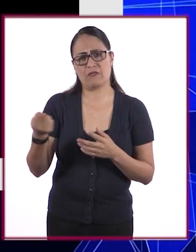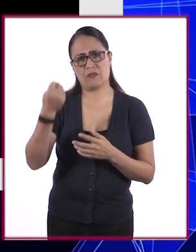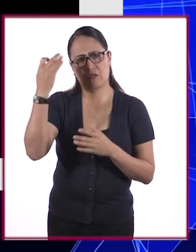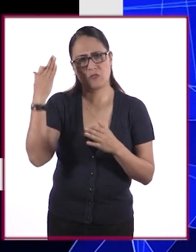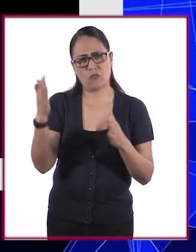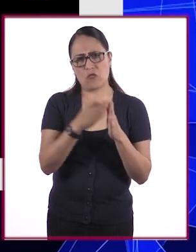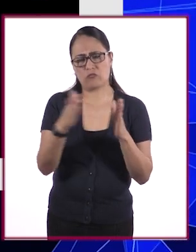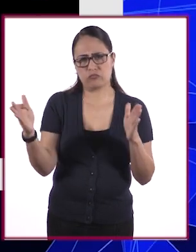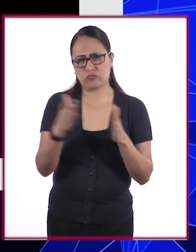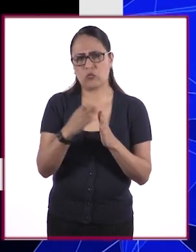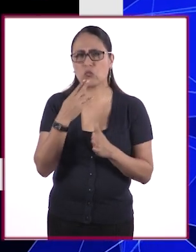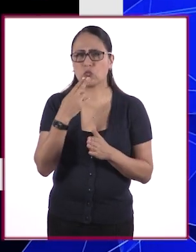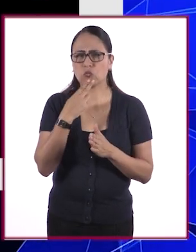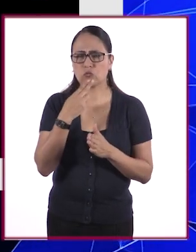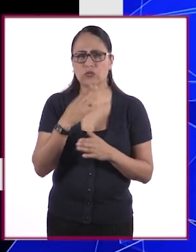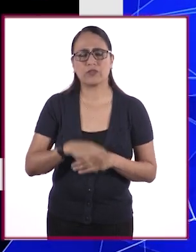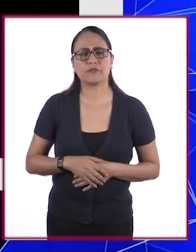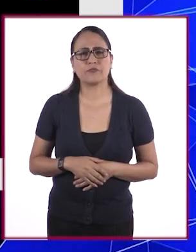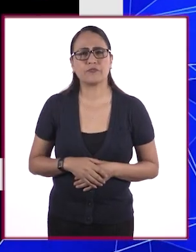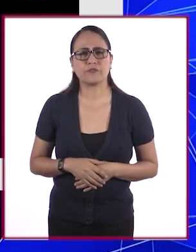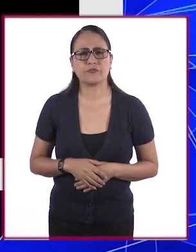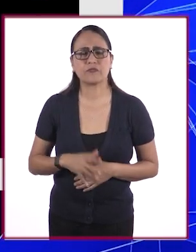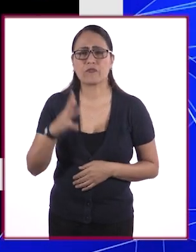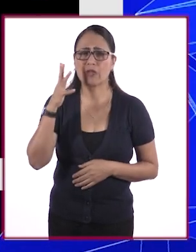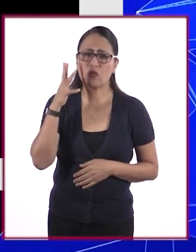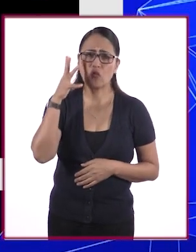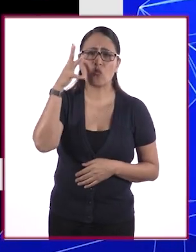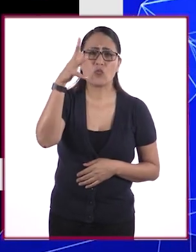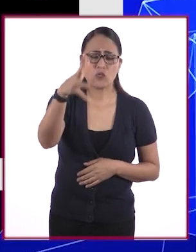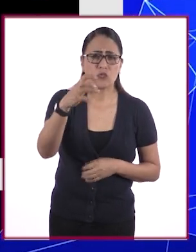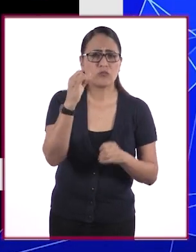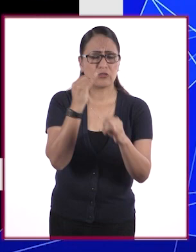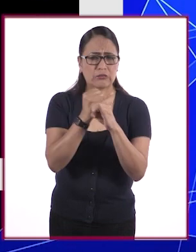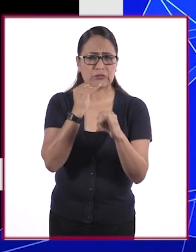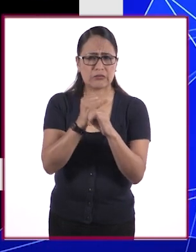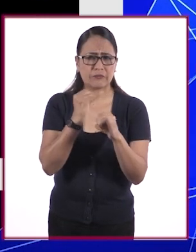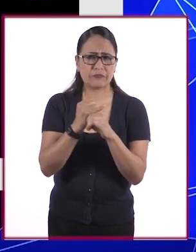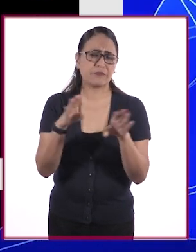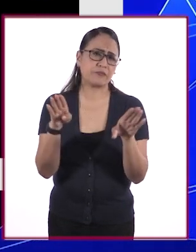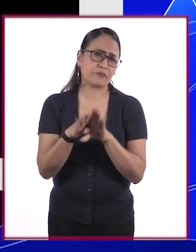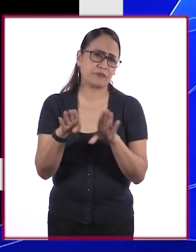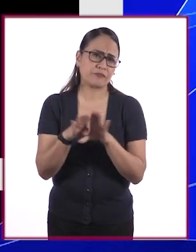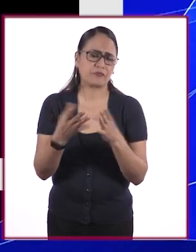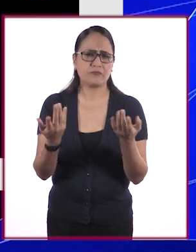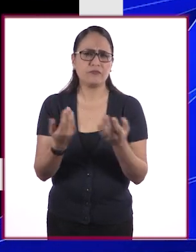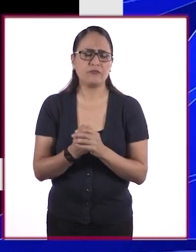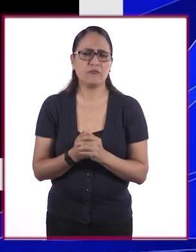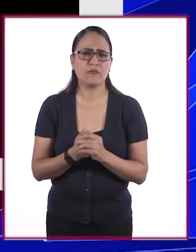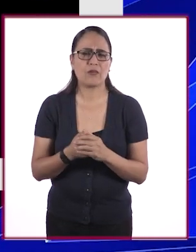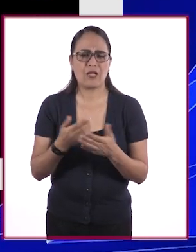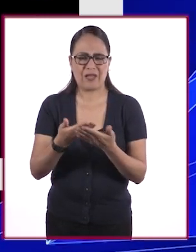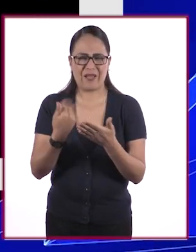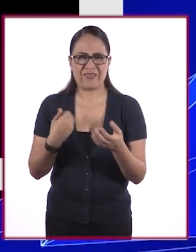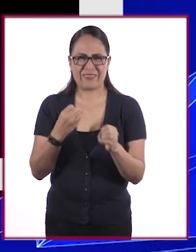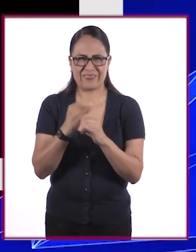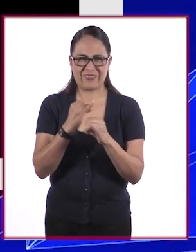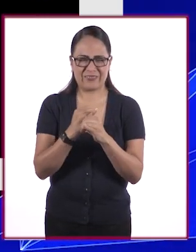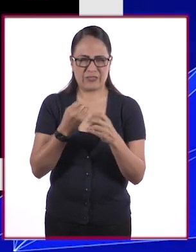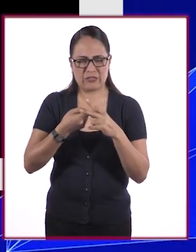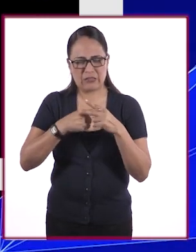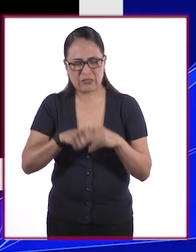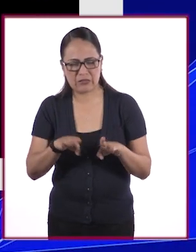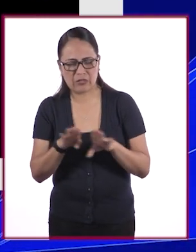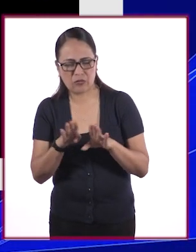se dice. Bueno, el principal desafío para desarrollar Internet fue lograr la conectividad de los hogares y